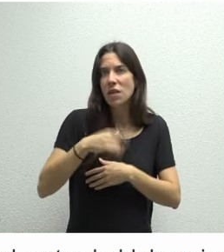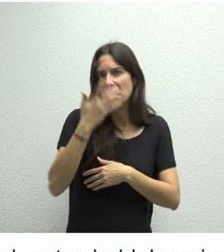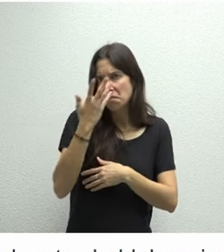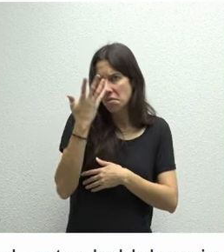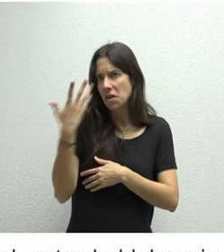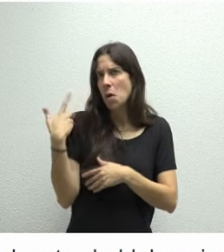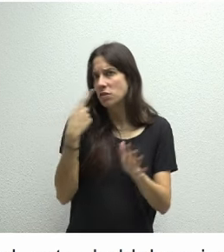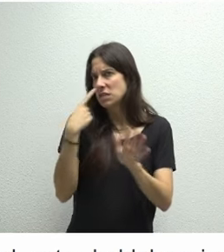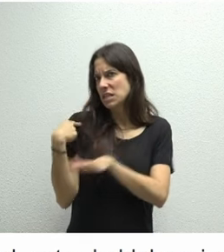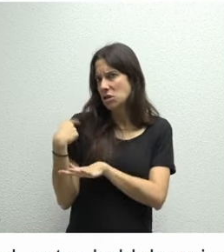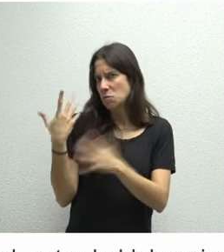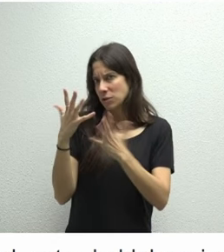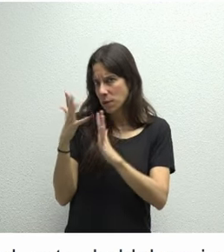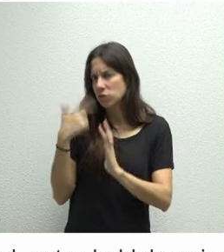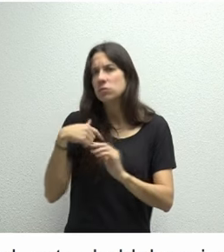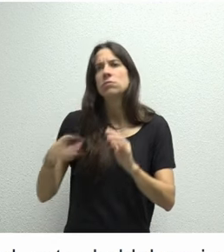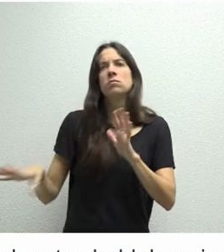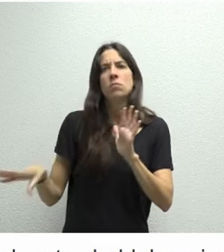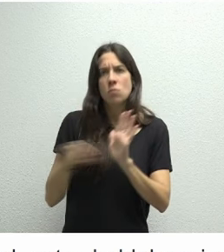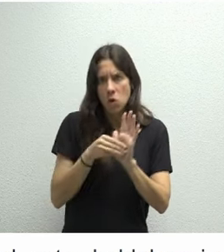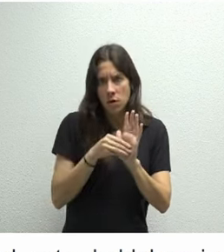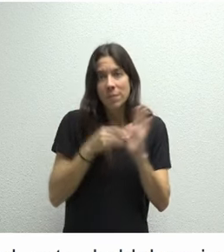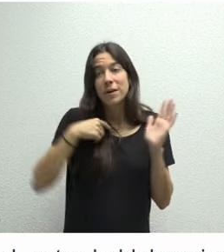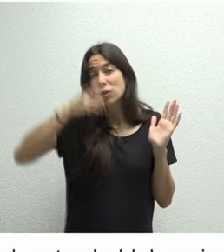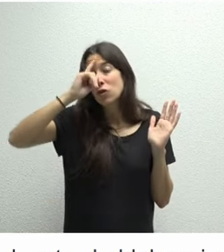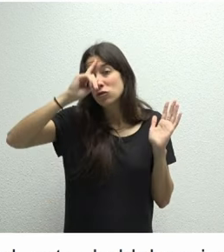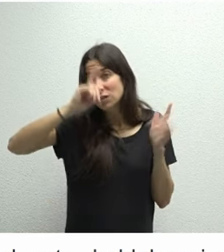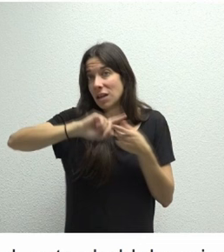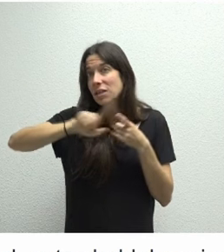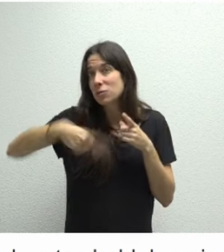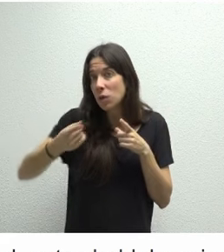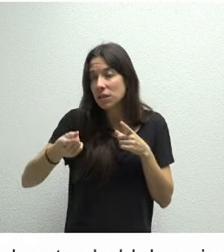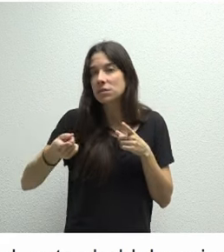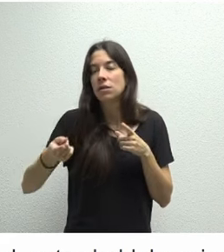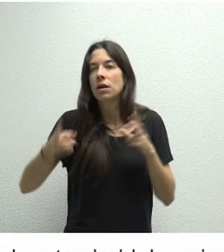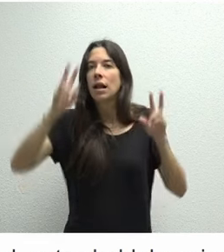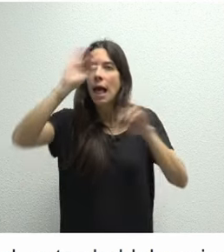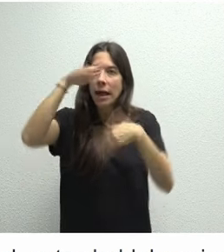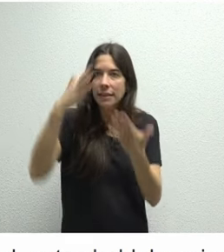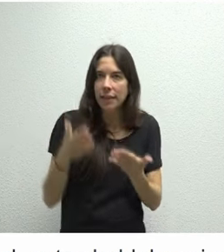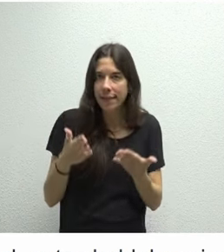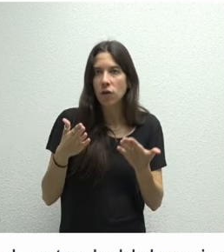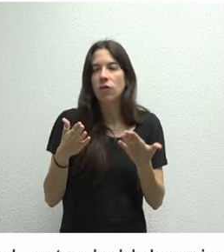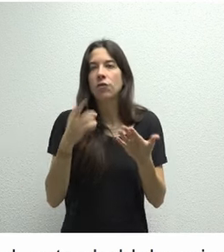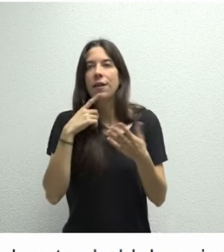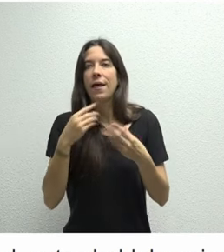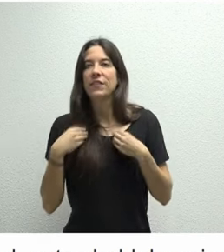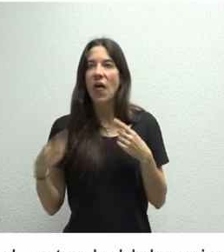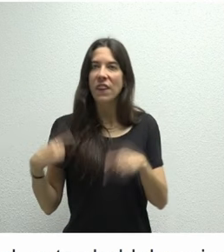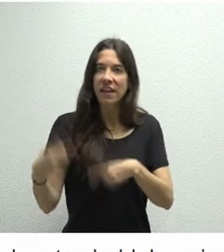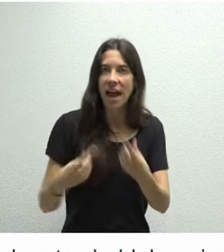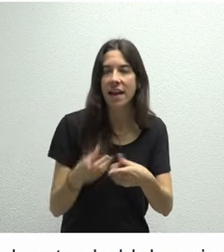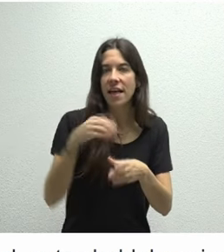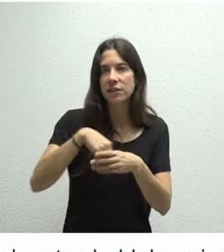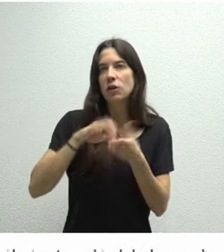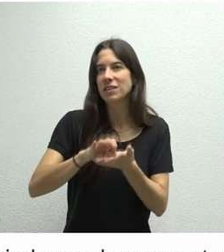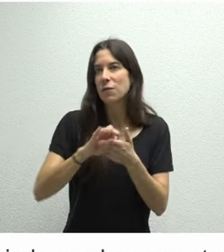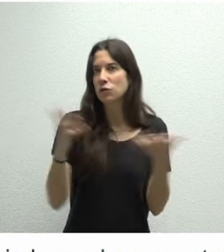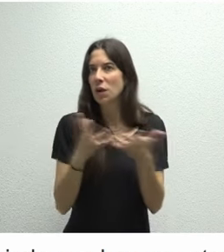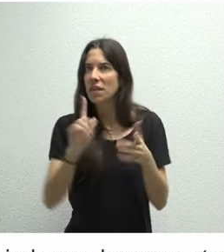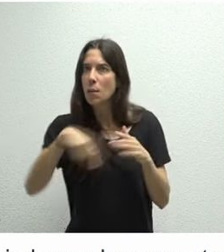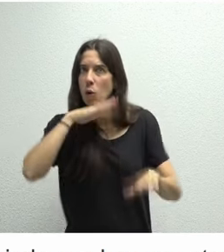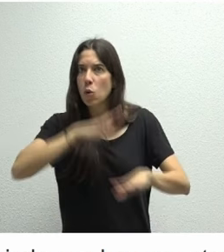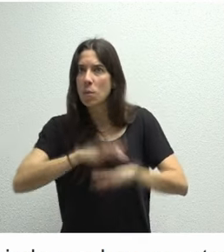6 años lo que no sé si realmente luego la bagin de la atención lo que es el día a día en los servicios de urgencia eso se